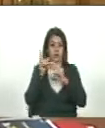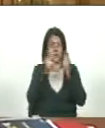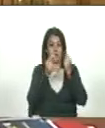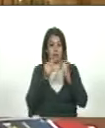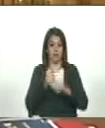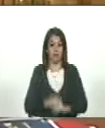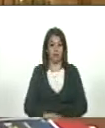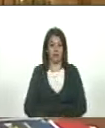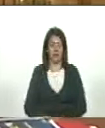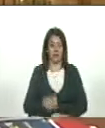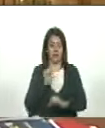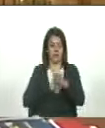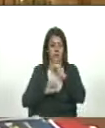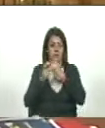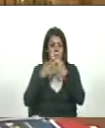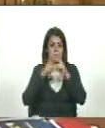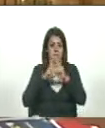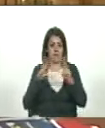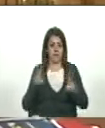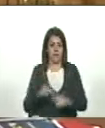económico,